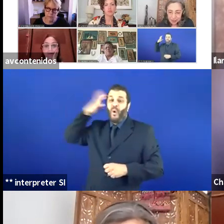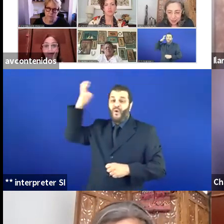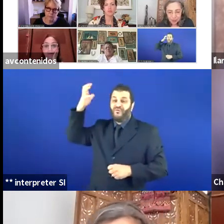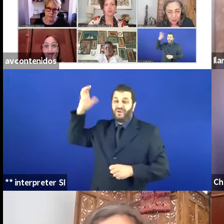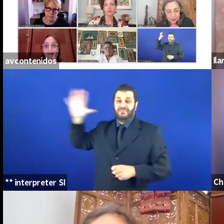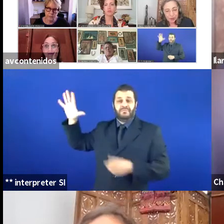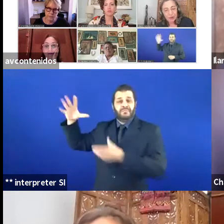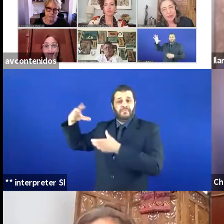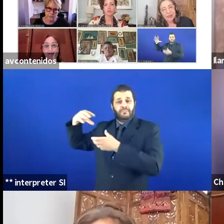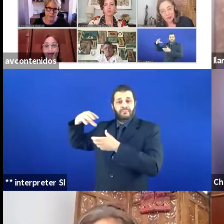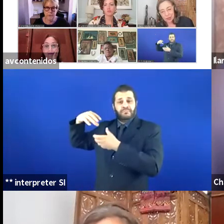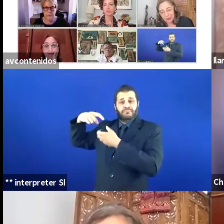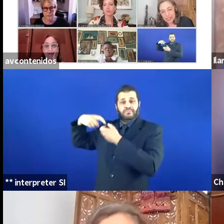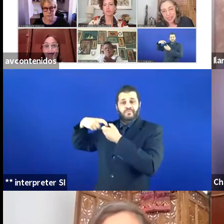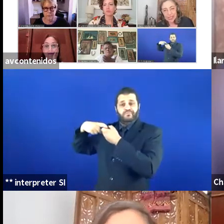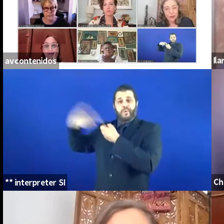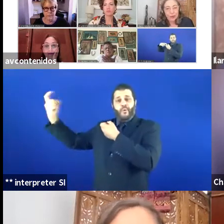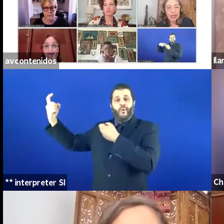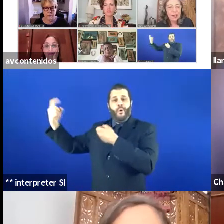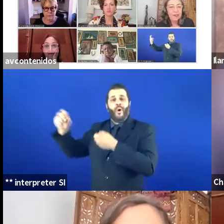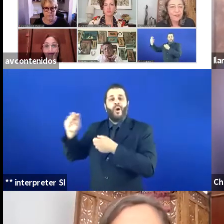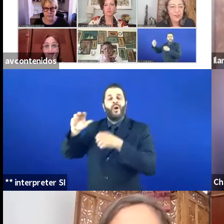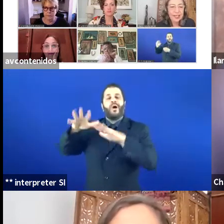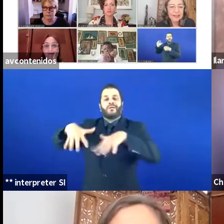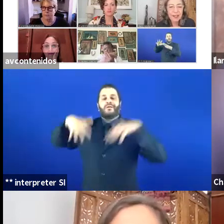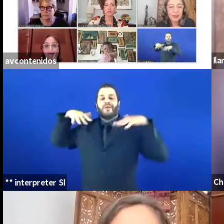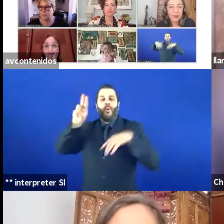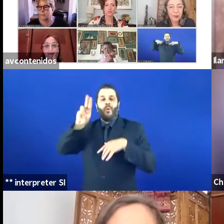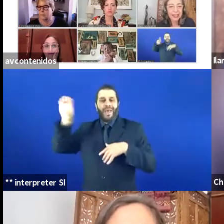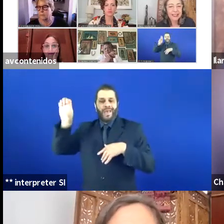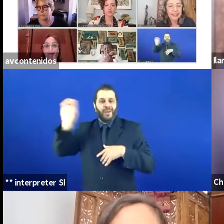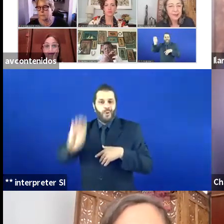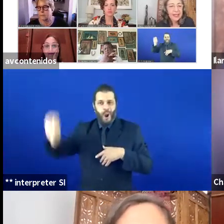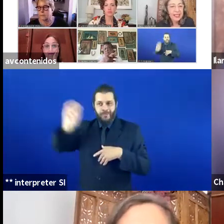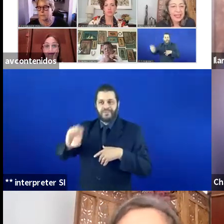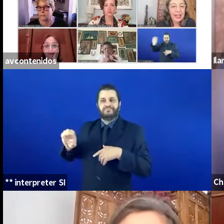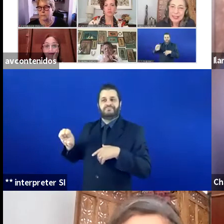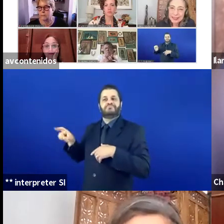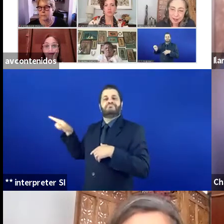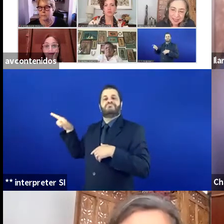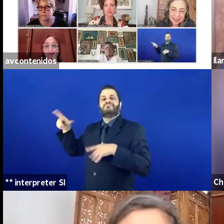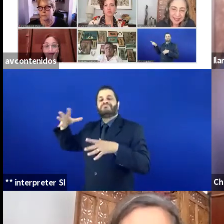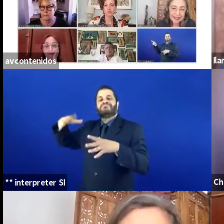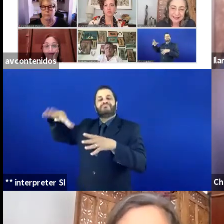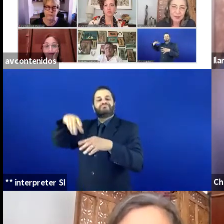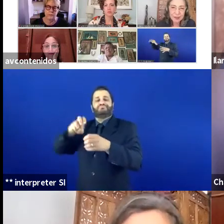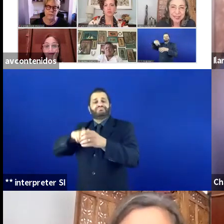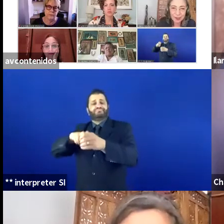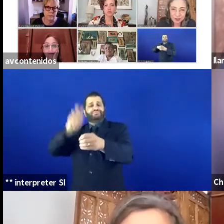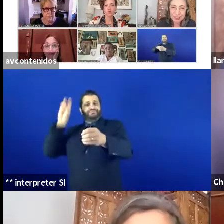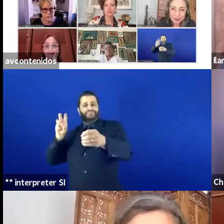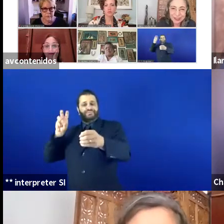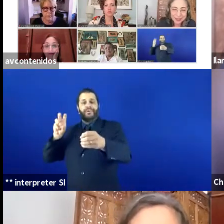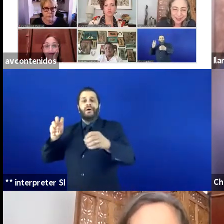Consejo de Europa sobre prevención y lucha contra la violencia contra las mujeres y la violencia doméstica, que es ampliamente